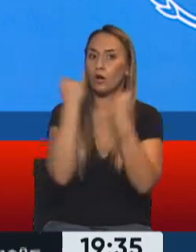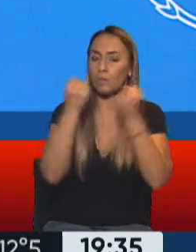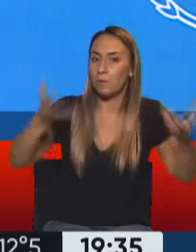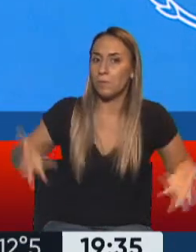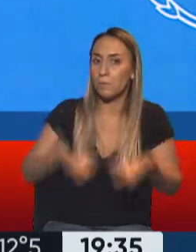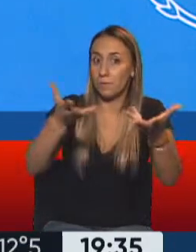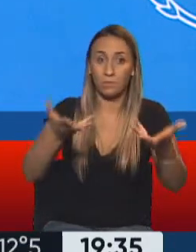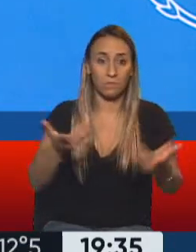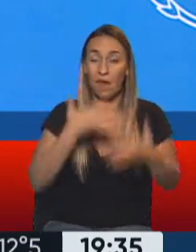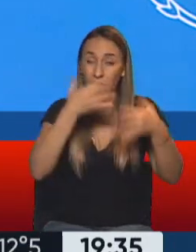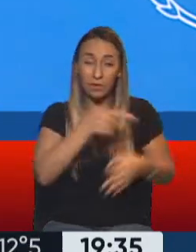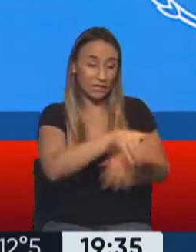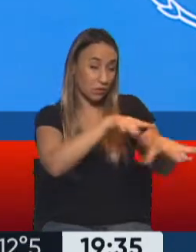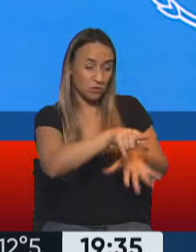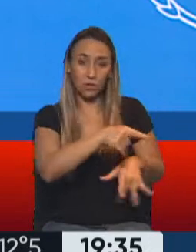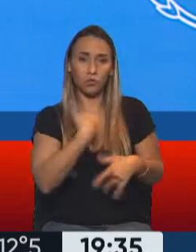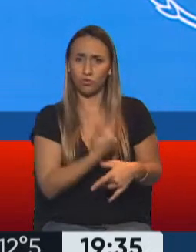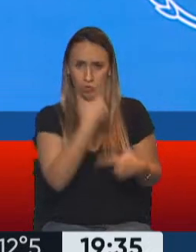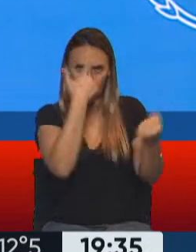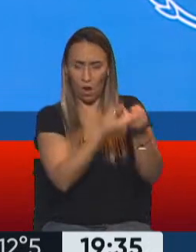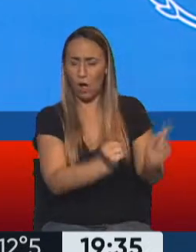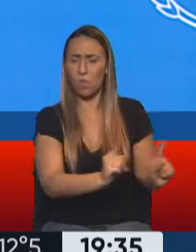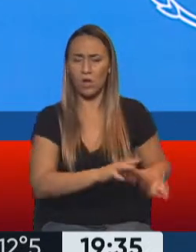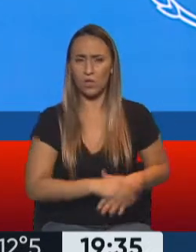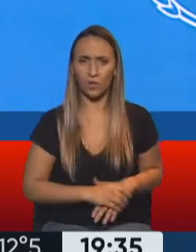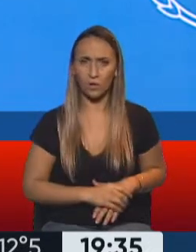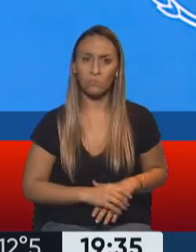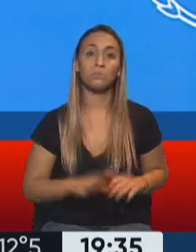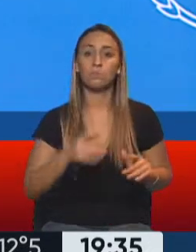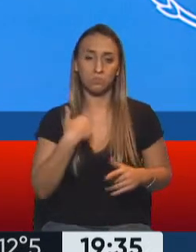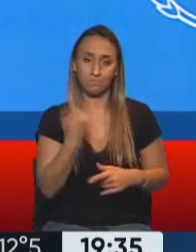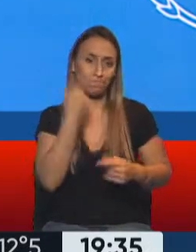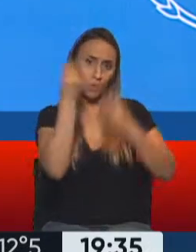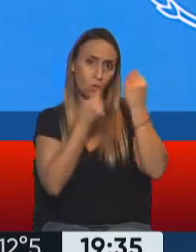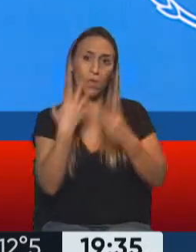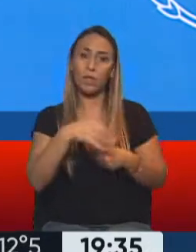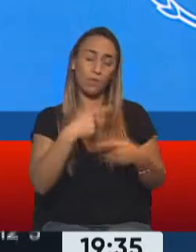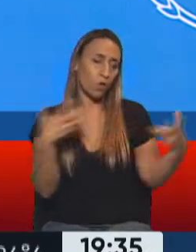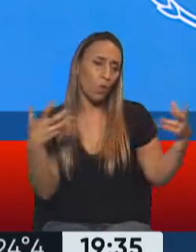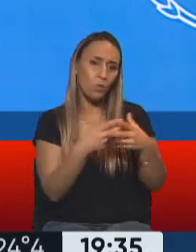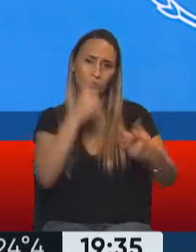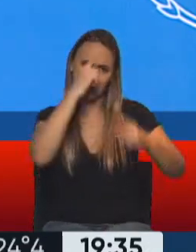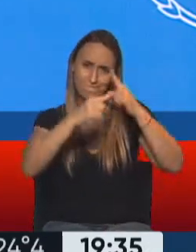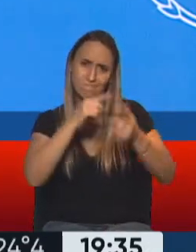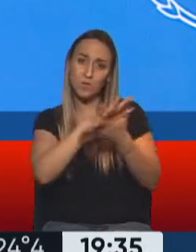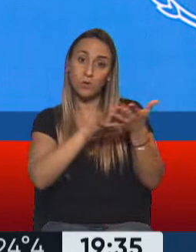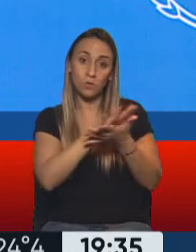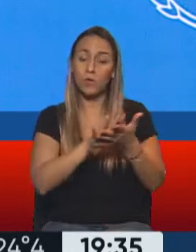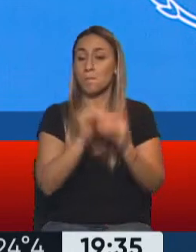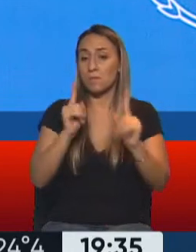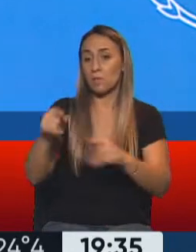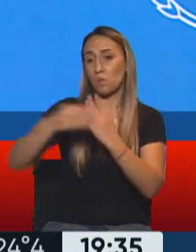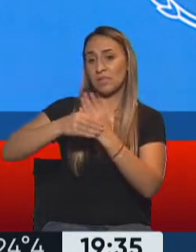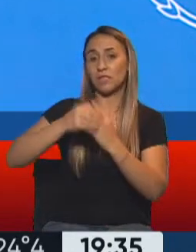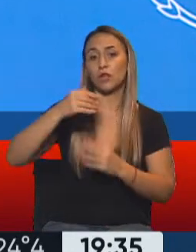no avalamos de ninguna manera esa medida, nos preocupa y creo que hay que empezar a buscar soluciones entre todos, ¿no? En la misma línea de lo que dijo el